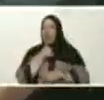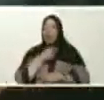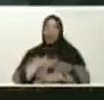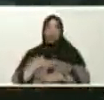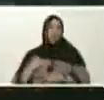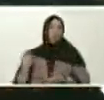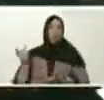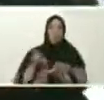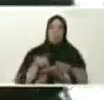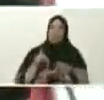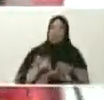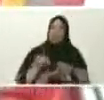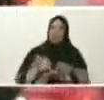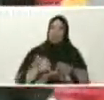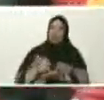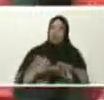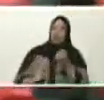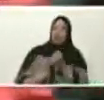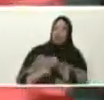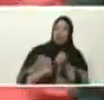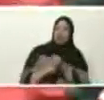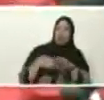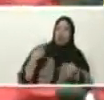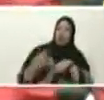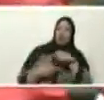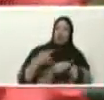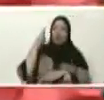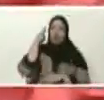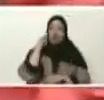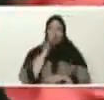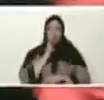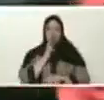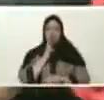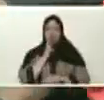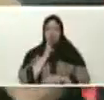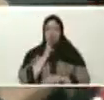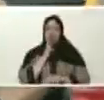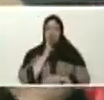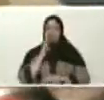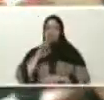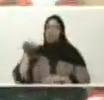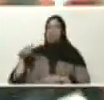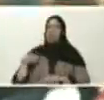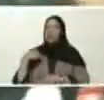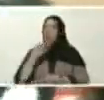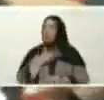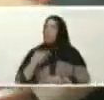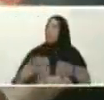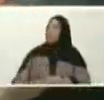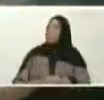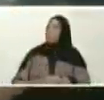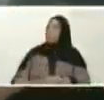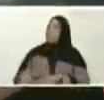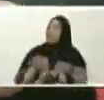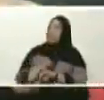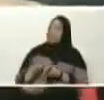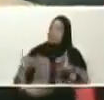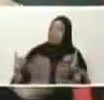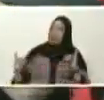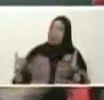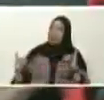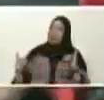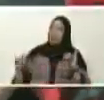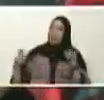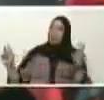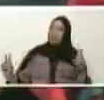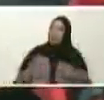del equipo, pero simpatizan con la revolución bolivariana. Es por eso que nosotros, presidente, iniciamos este fin de semana con un